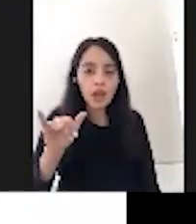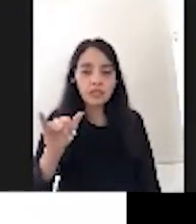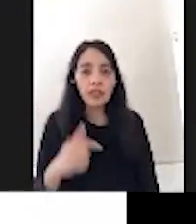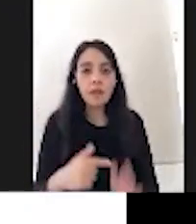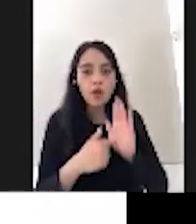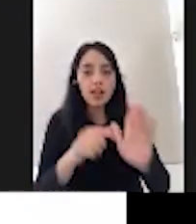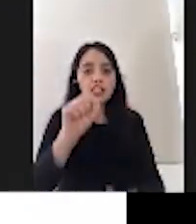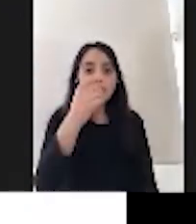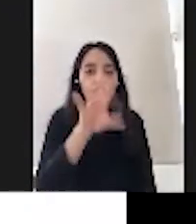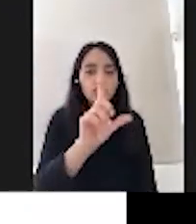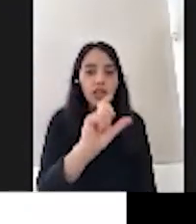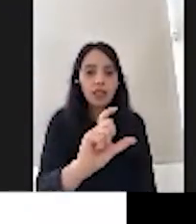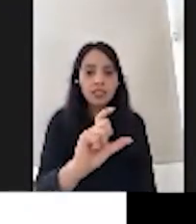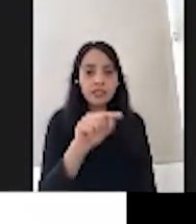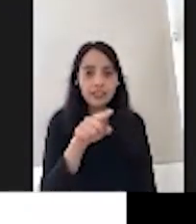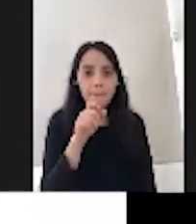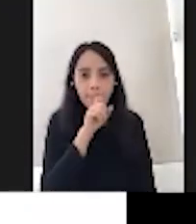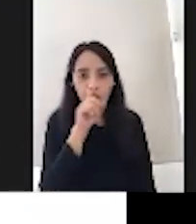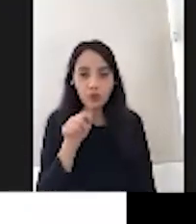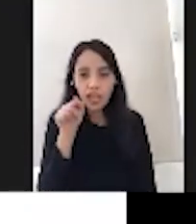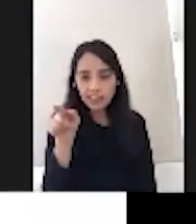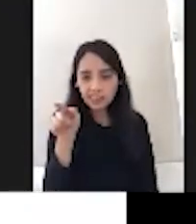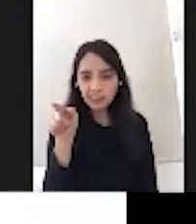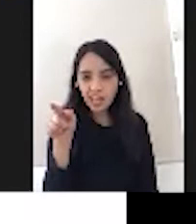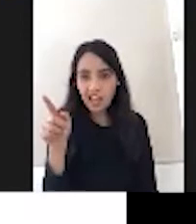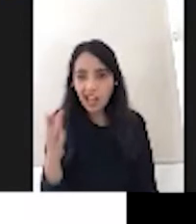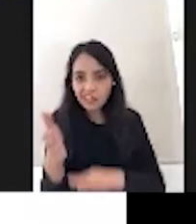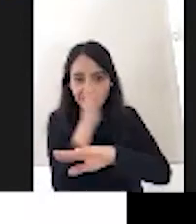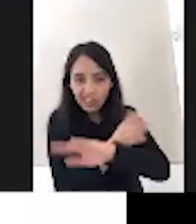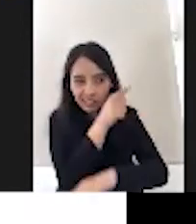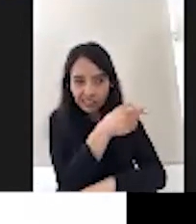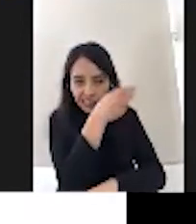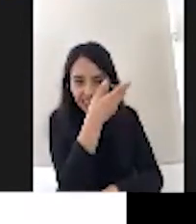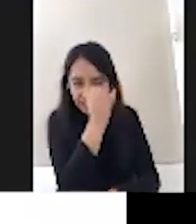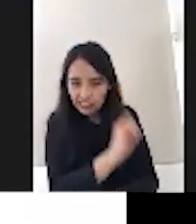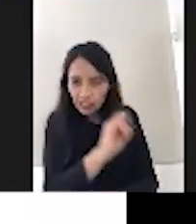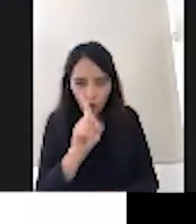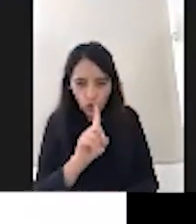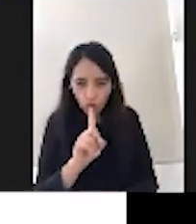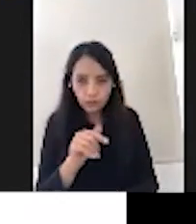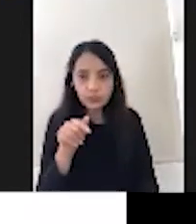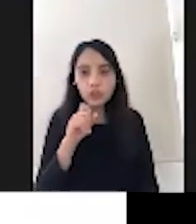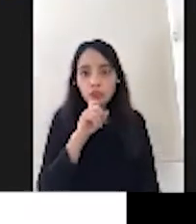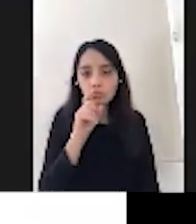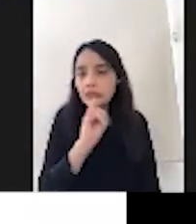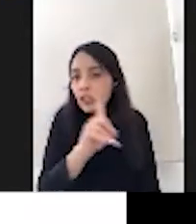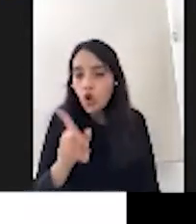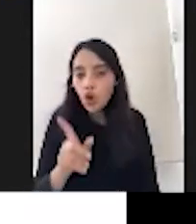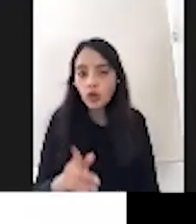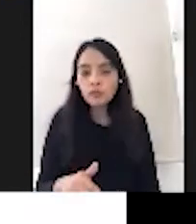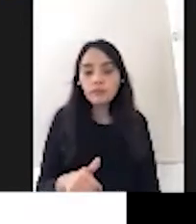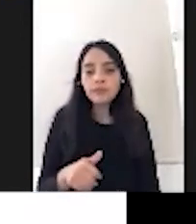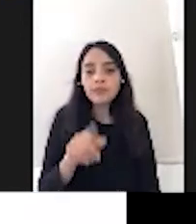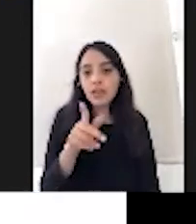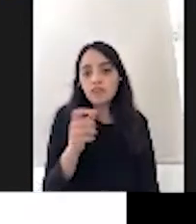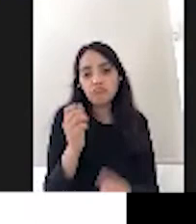y le pregunta, ¿estaba esta letra entre las otras que te mostré? ¿Sí o no? Y uno pregunta sí o no. Esto es una tarea muy